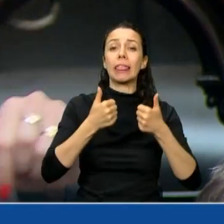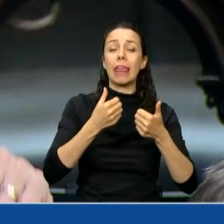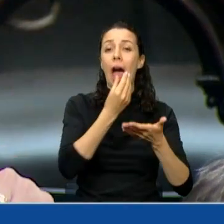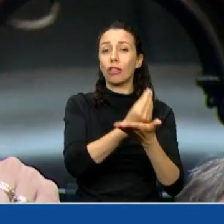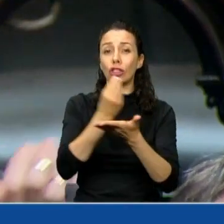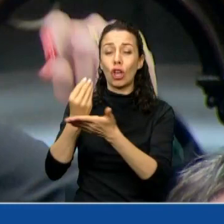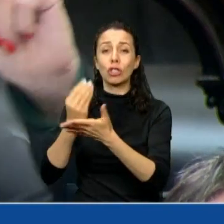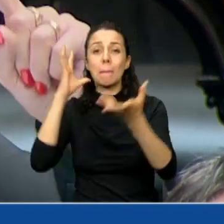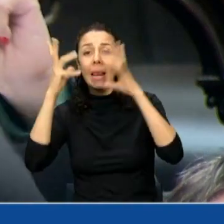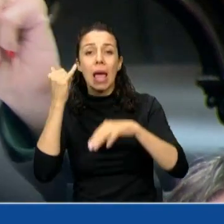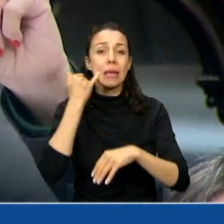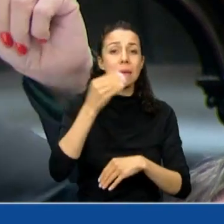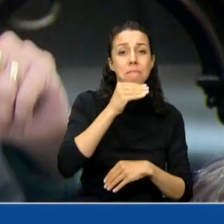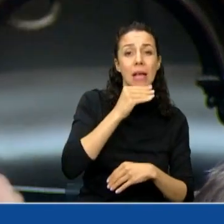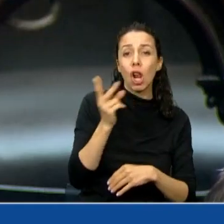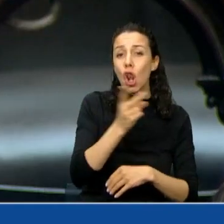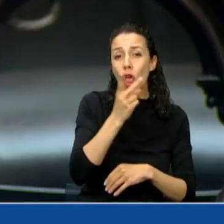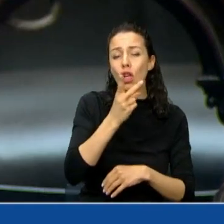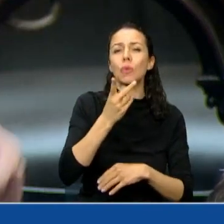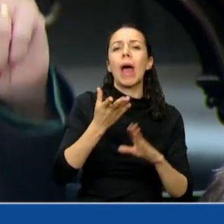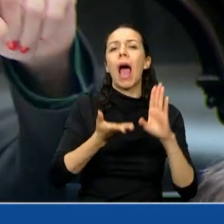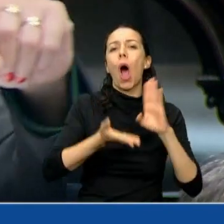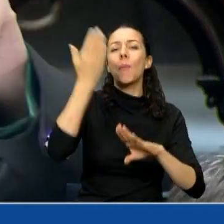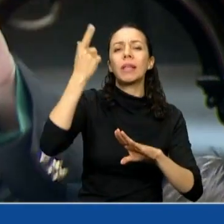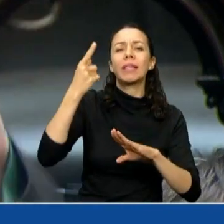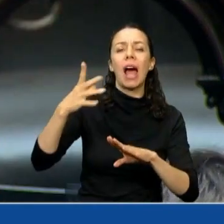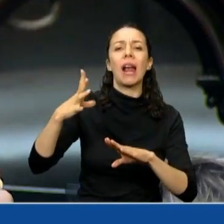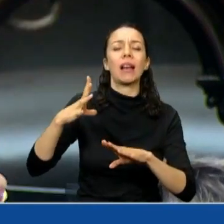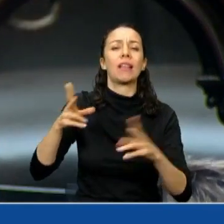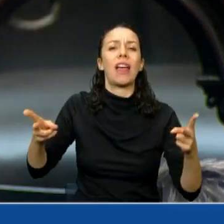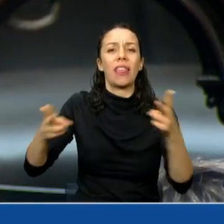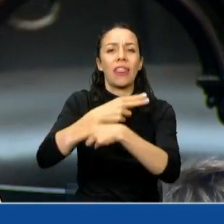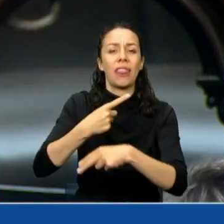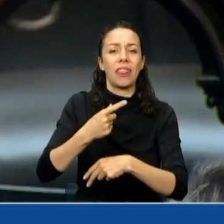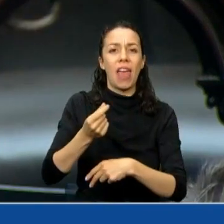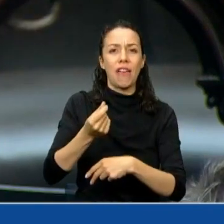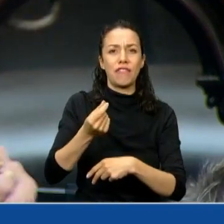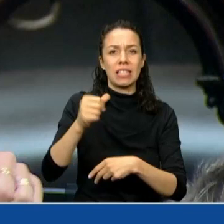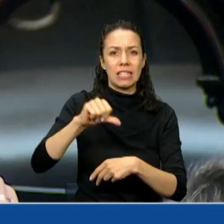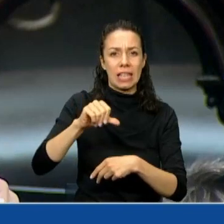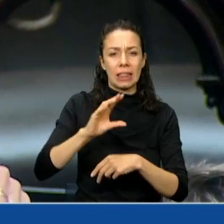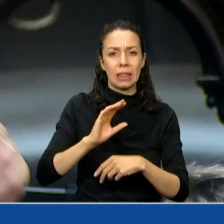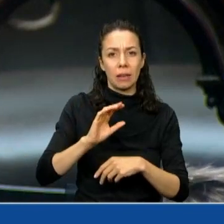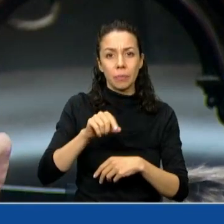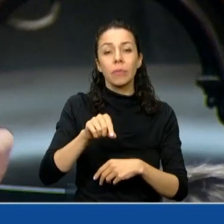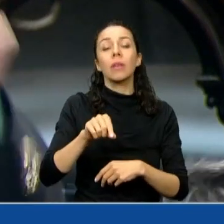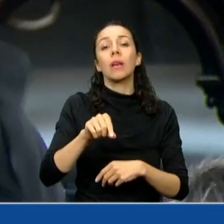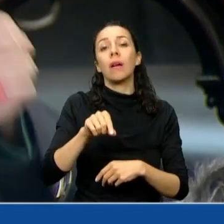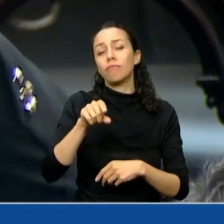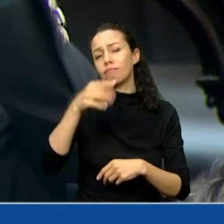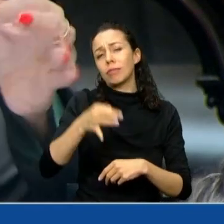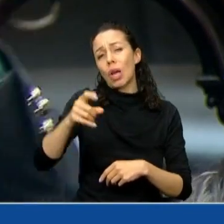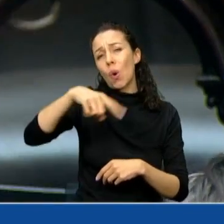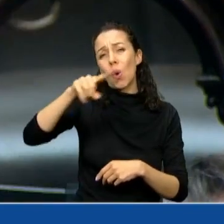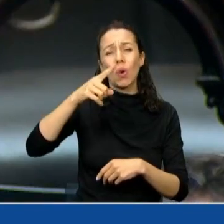aumentar el déficit fiscal sin una sola norma de ajuste. Y sí, ustedes van a ser responsables de llevarnos a una hiperinflación